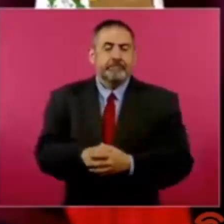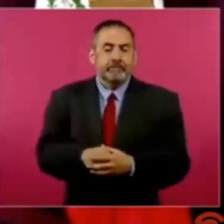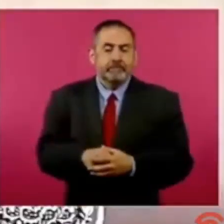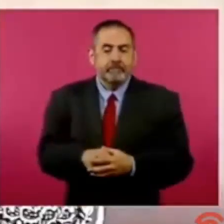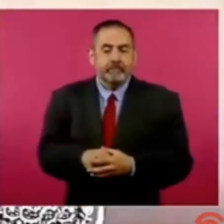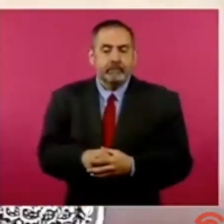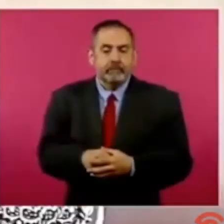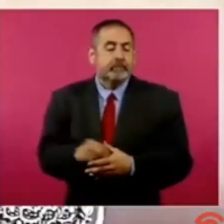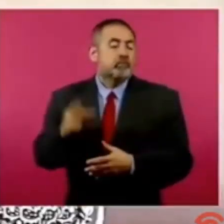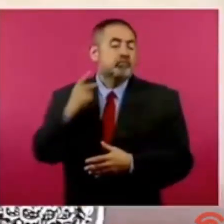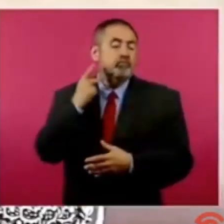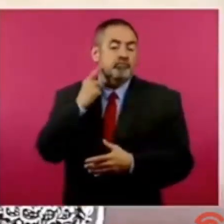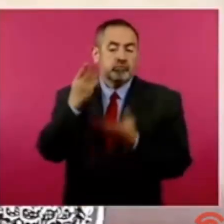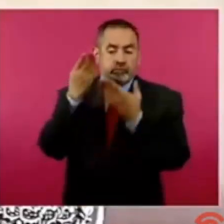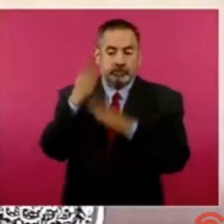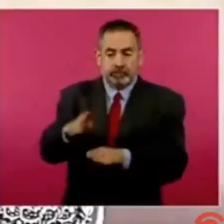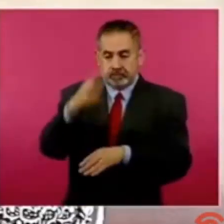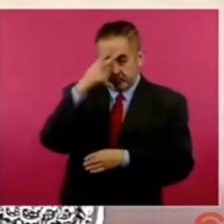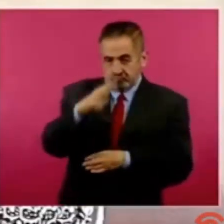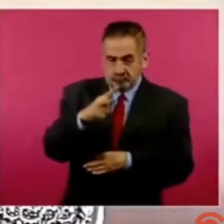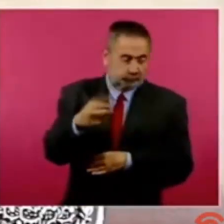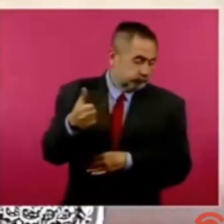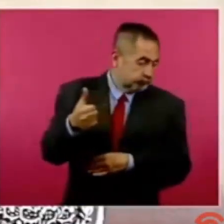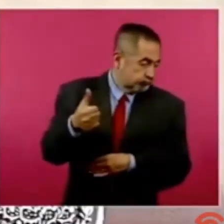la política del Banco de México